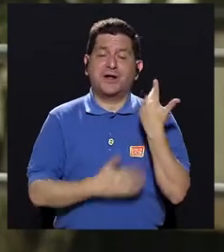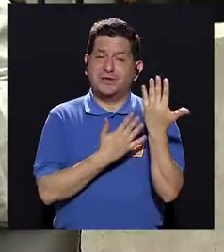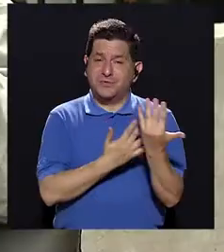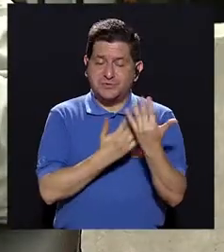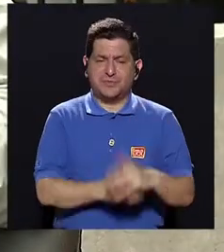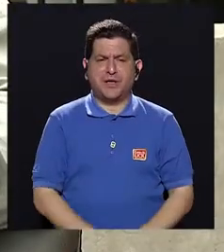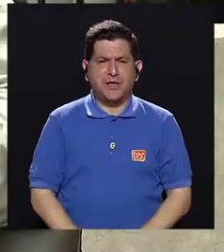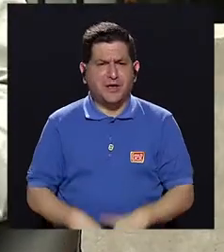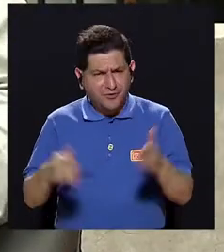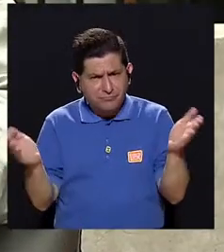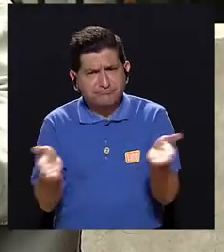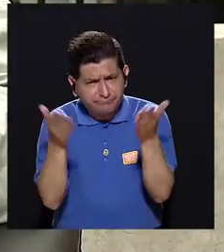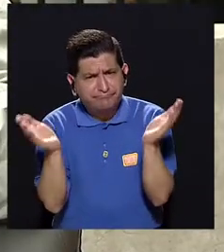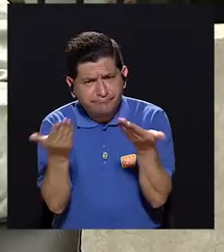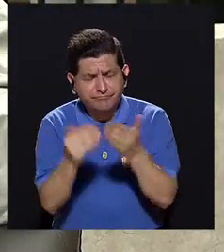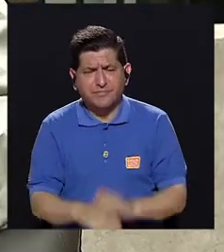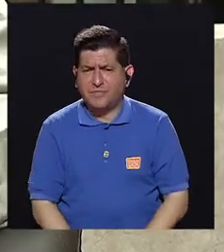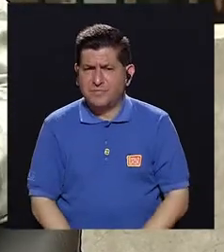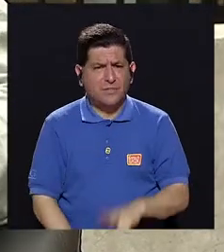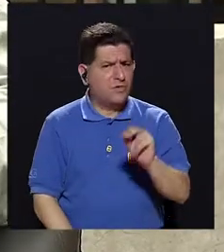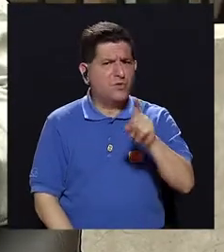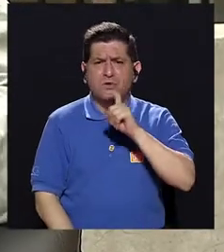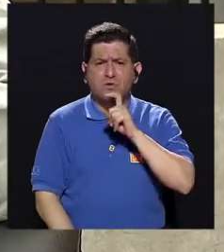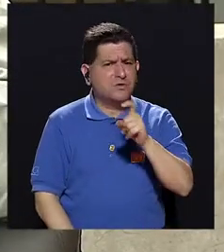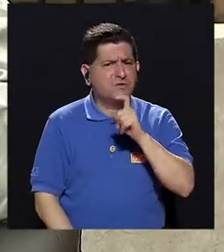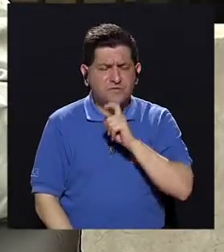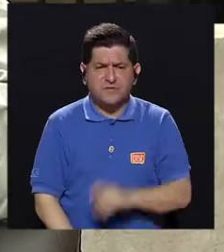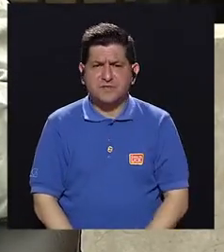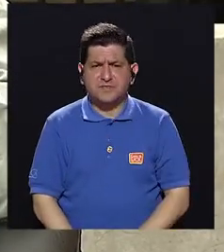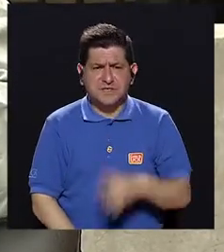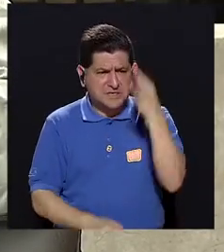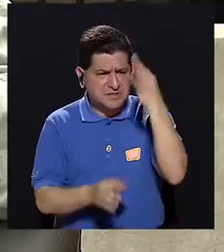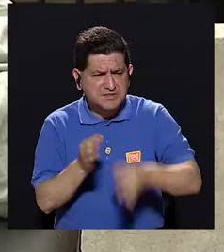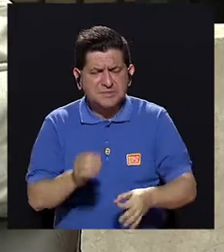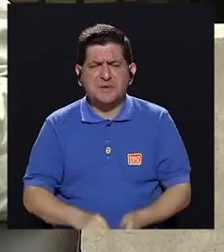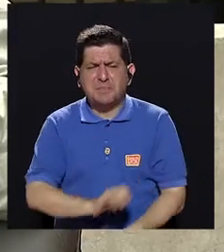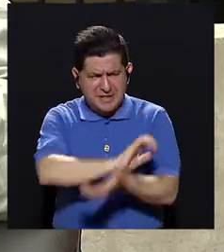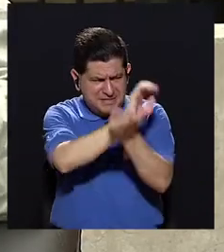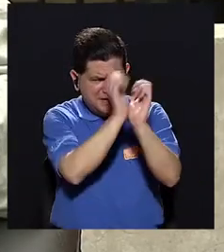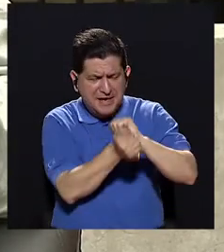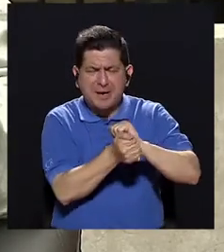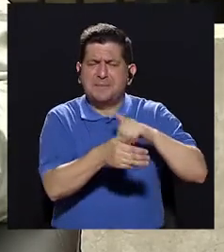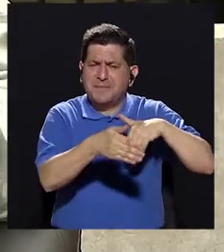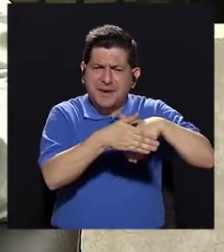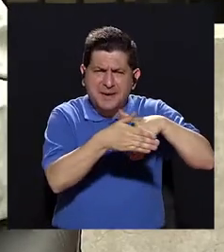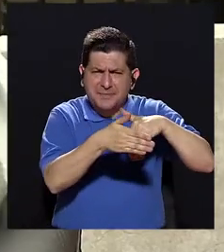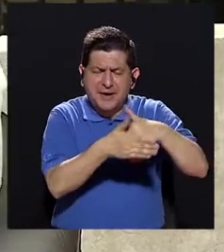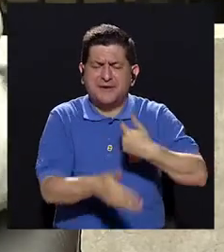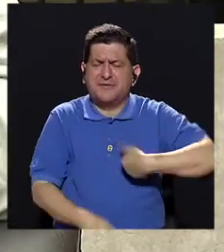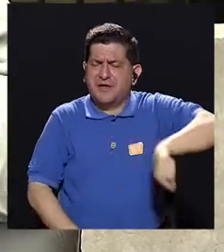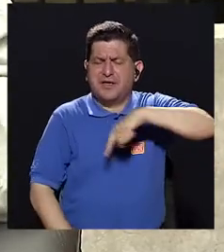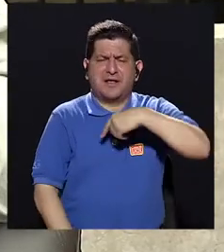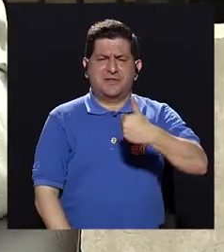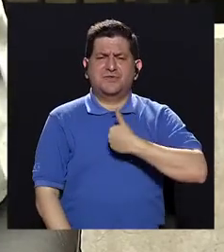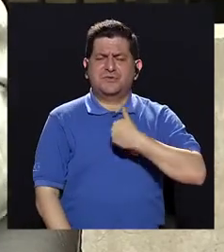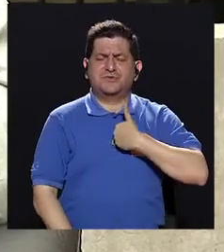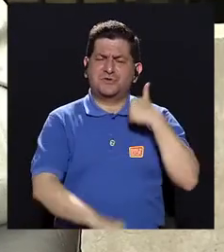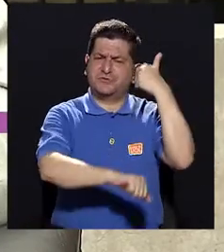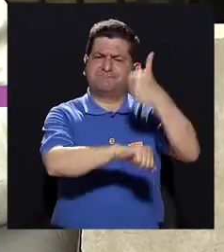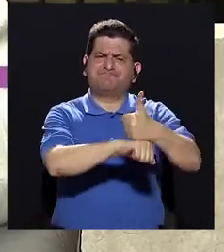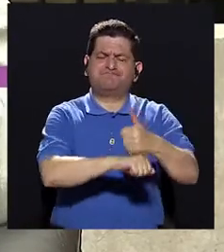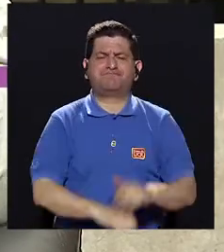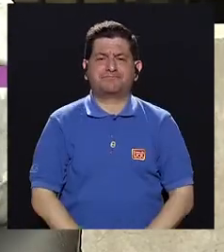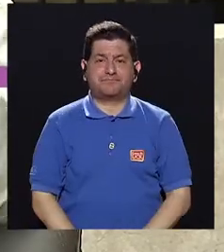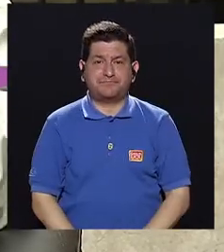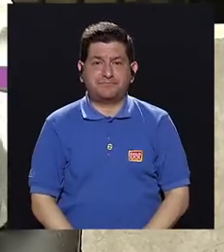pues, animarlos, de verdad. O sea, no cuesta nada, es cuestión de romper un poquito esas barreras que nosotros mismos nos